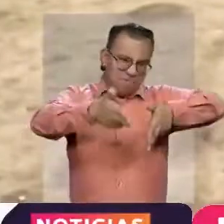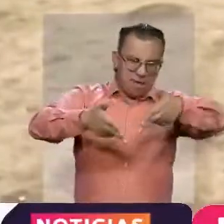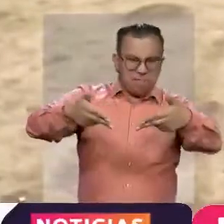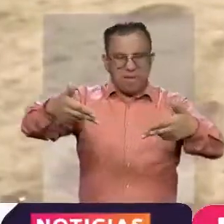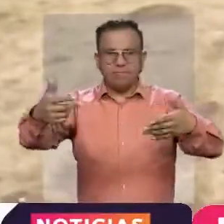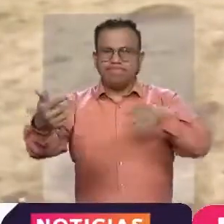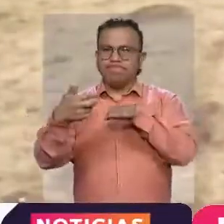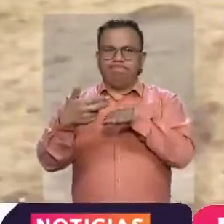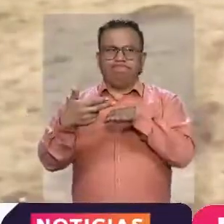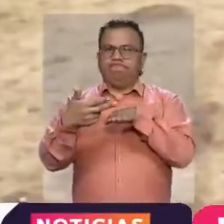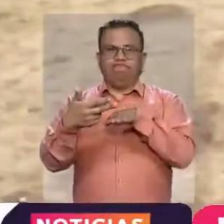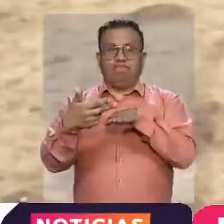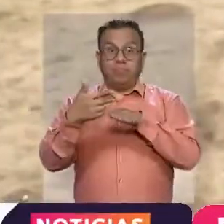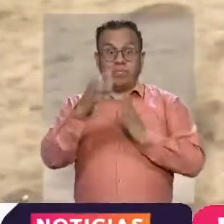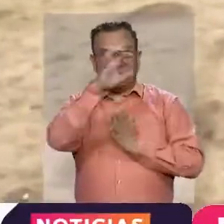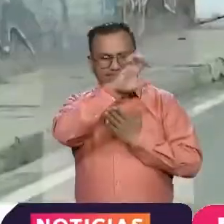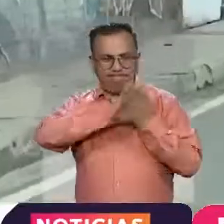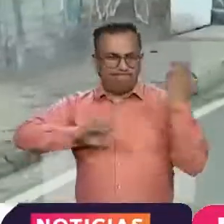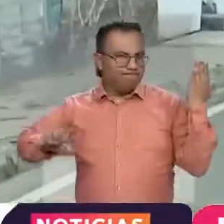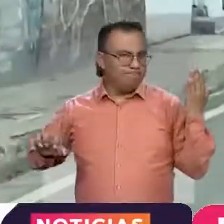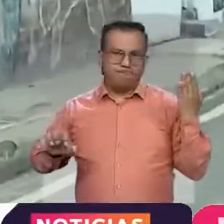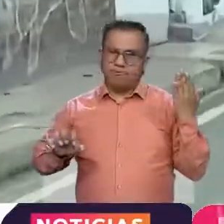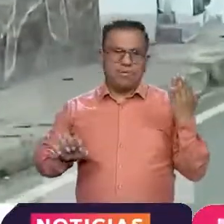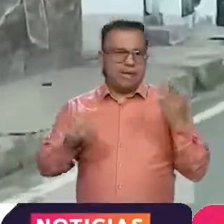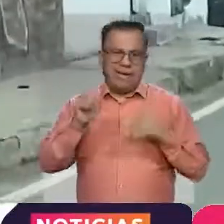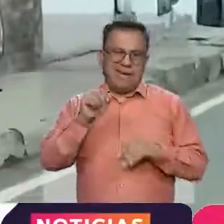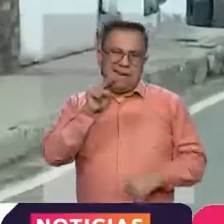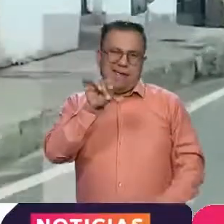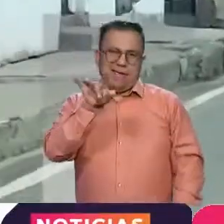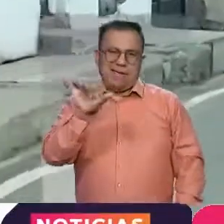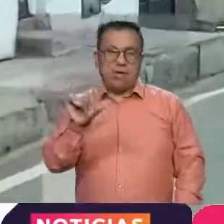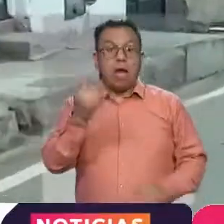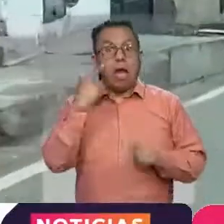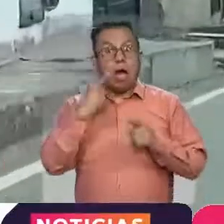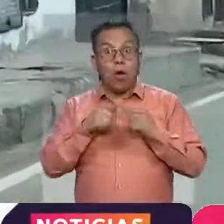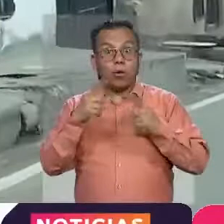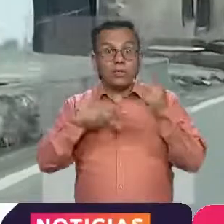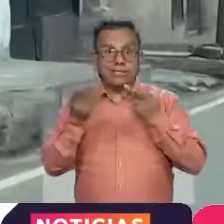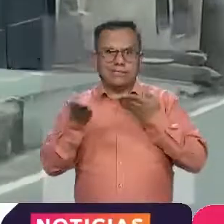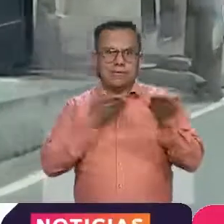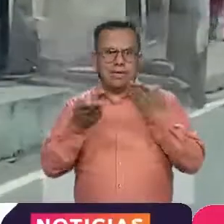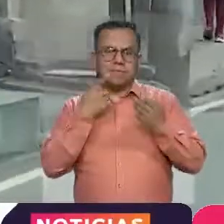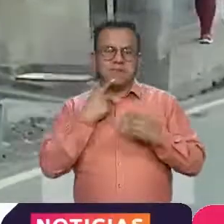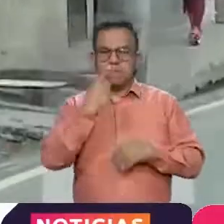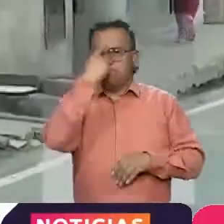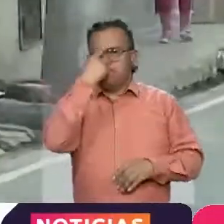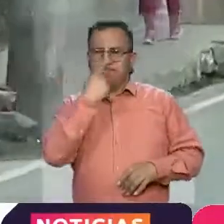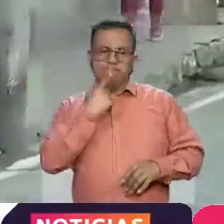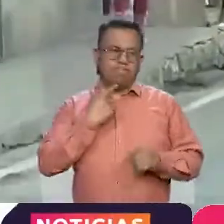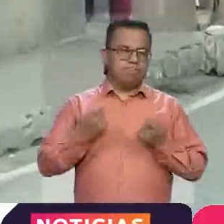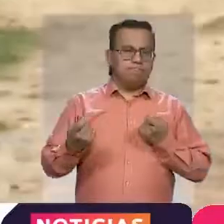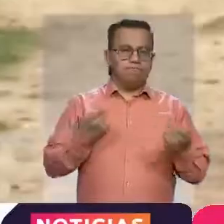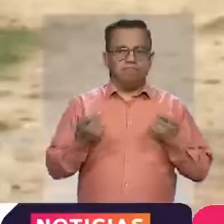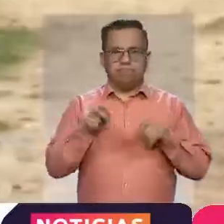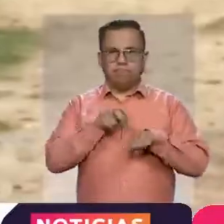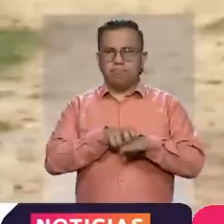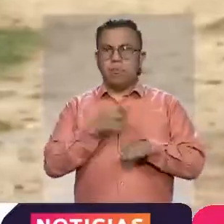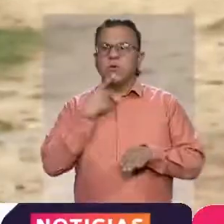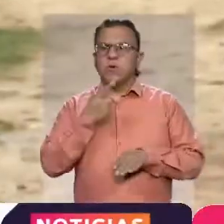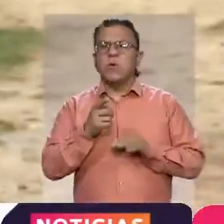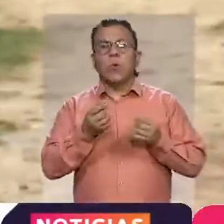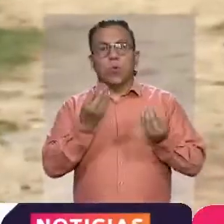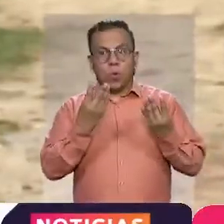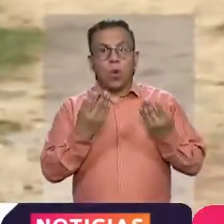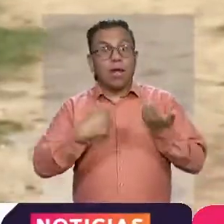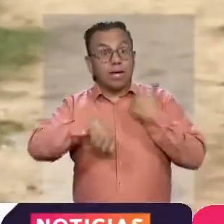fue desocuparme la cuenta. Manifiesta que los delincuentes, al tomar el servicio, perfilan a los conductores. Me dijeron, ¿usted